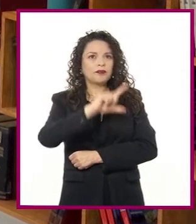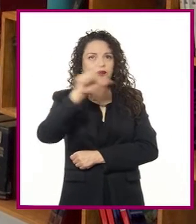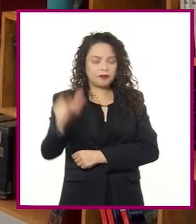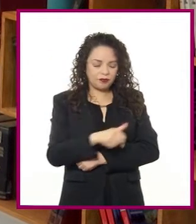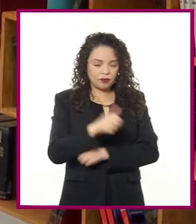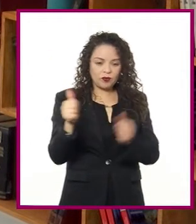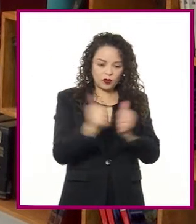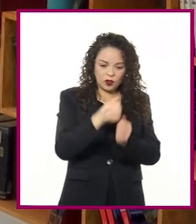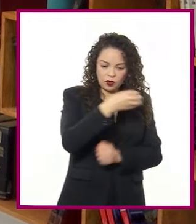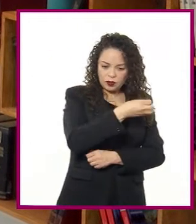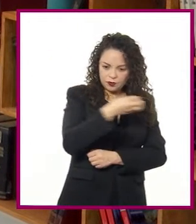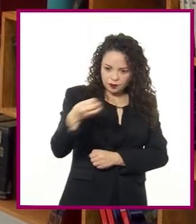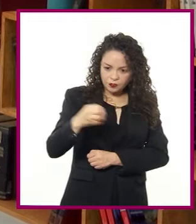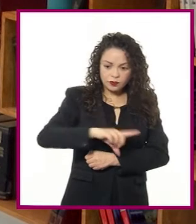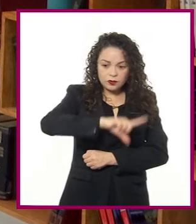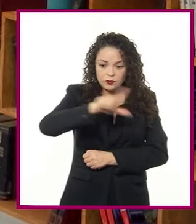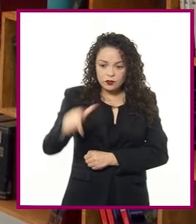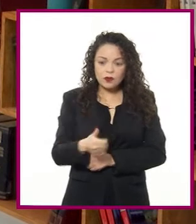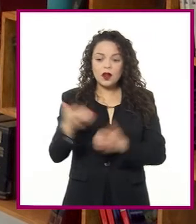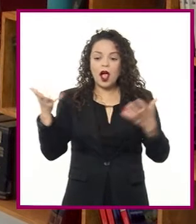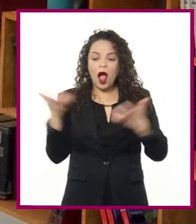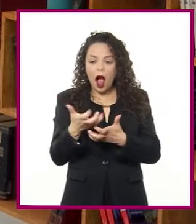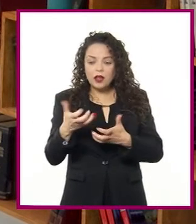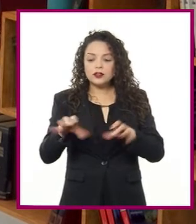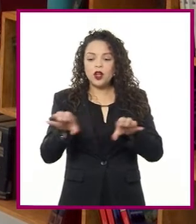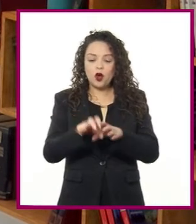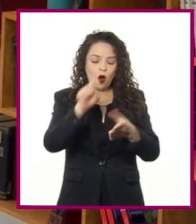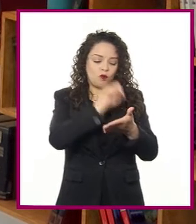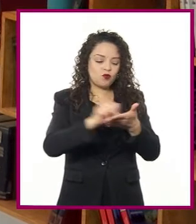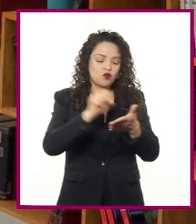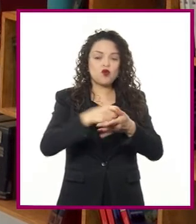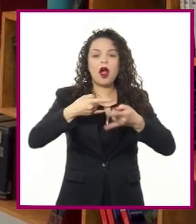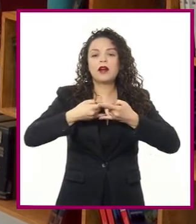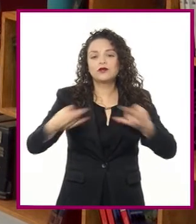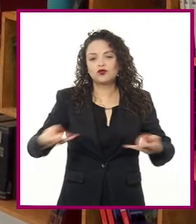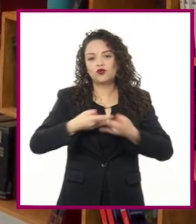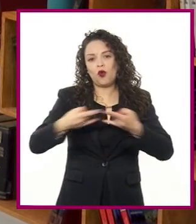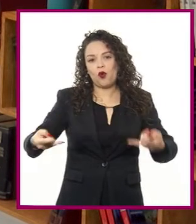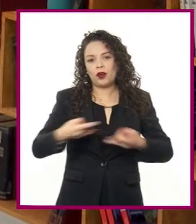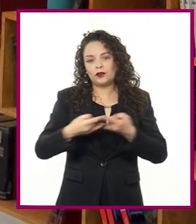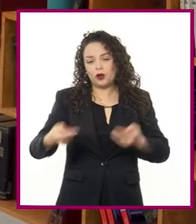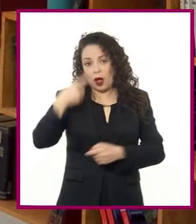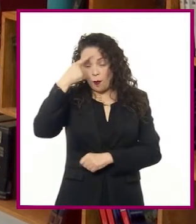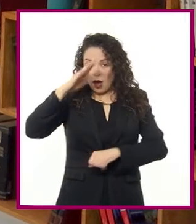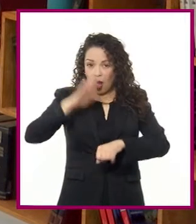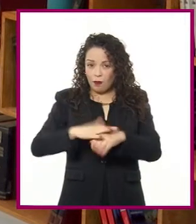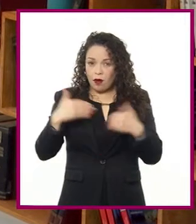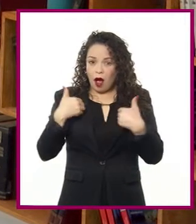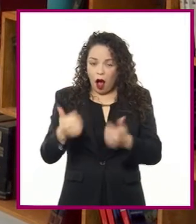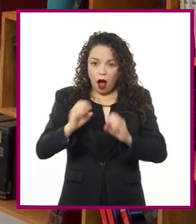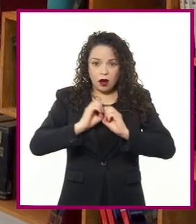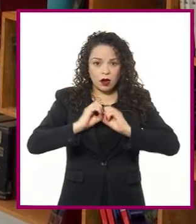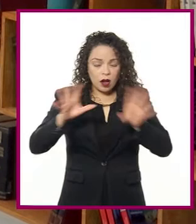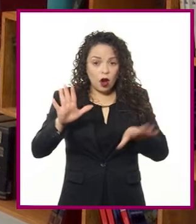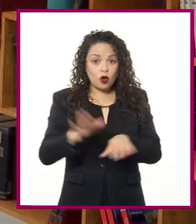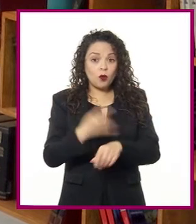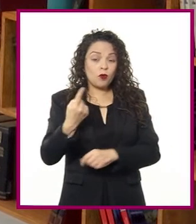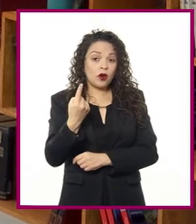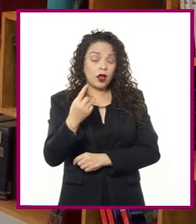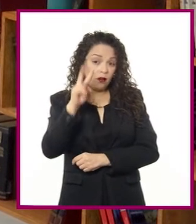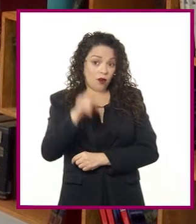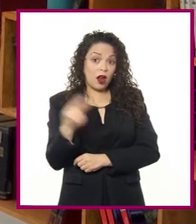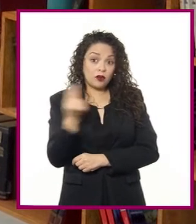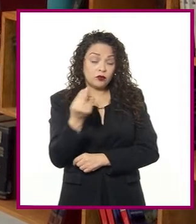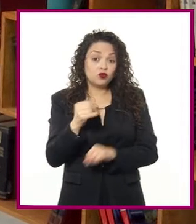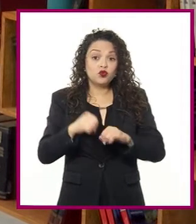de ellas desarrollar el guión de la historieta. Para que nos quede más claro, porque es necesario contar con